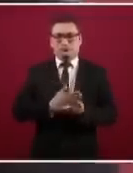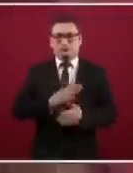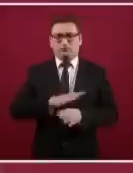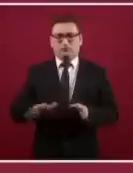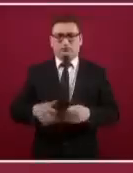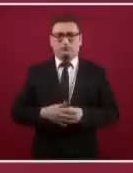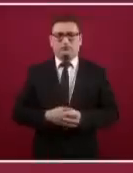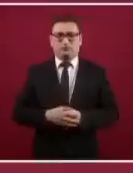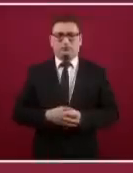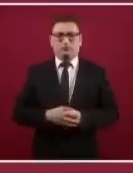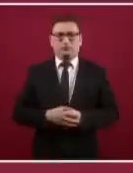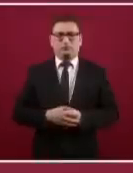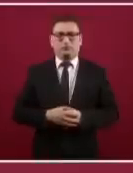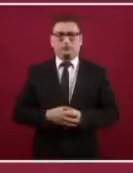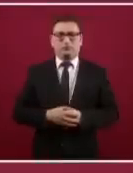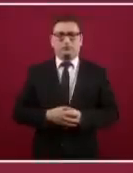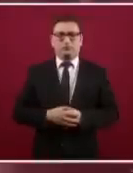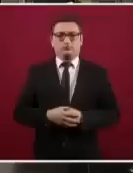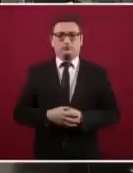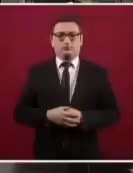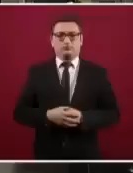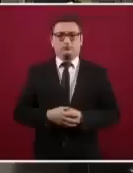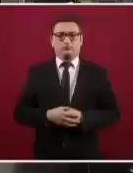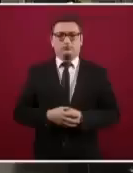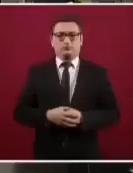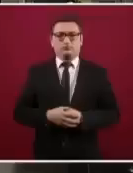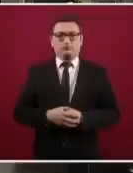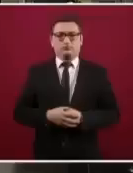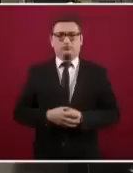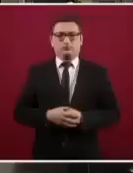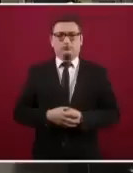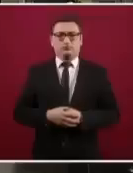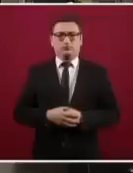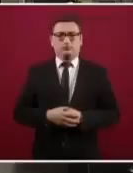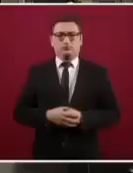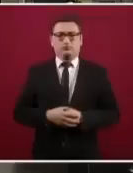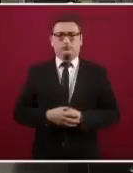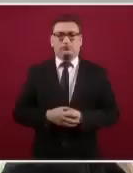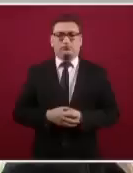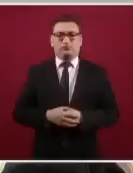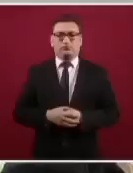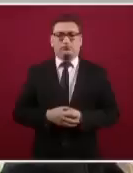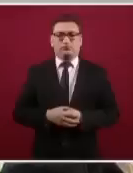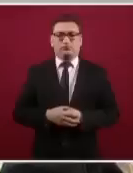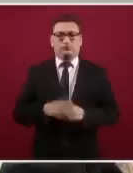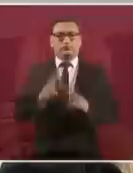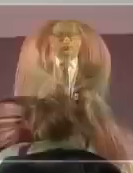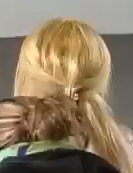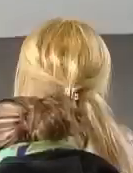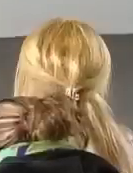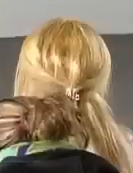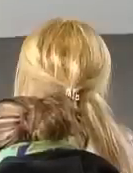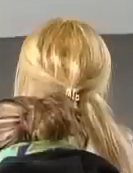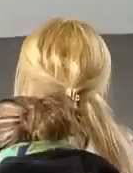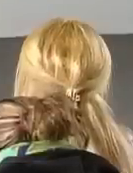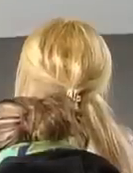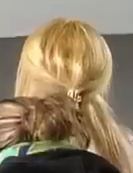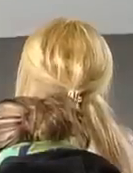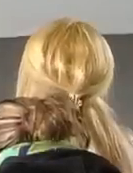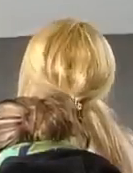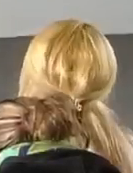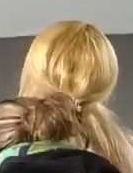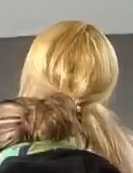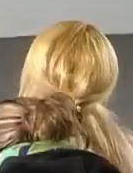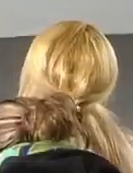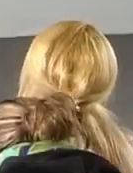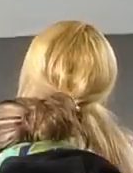ese es mi punto de vista. Acerca de las diferencias de opinión con el secretario